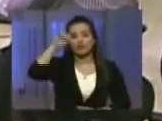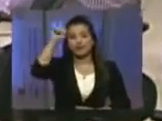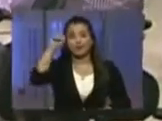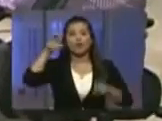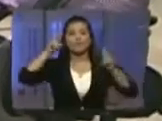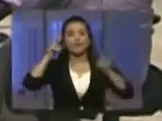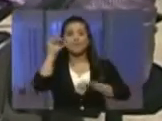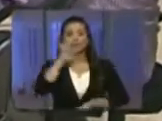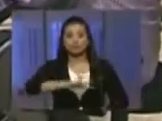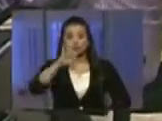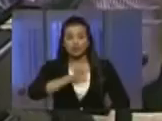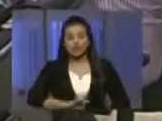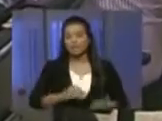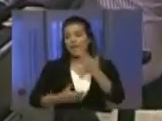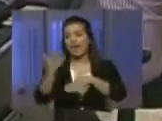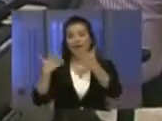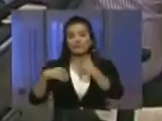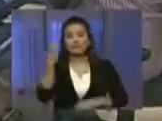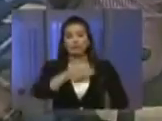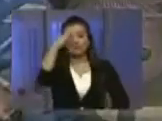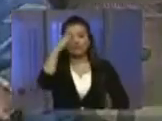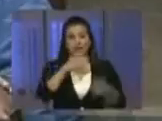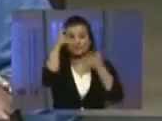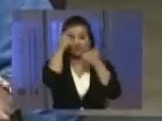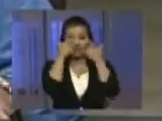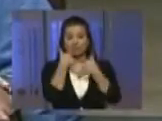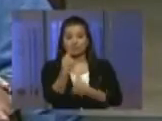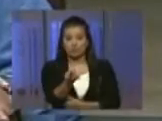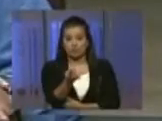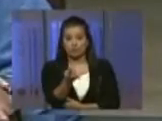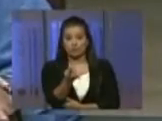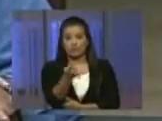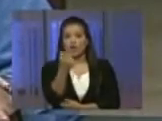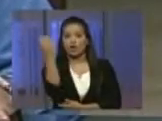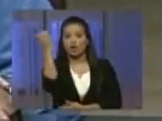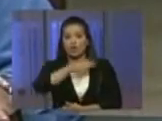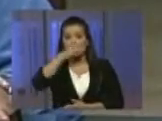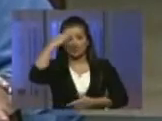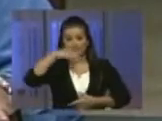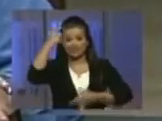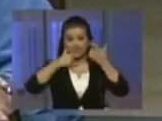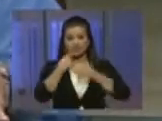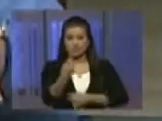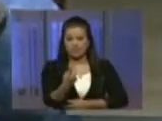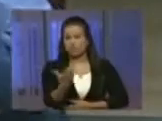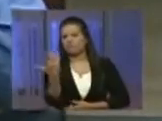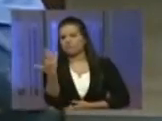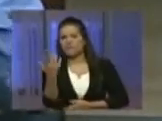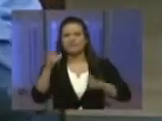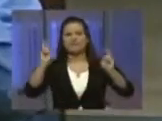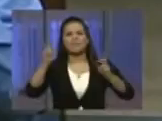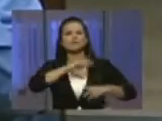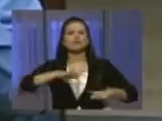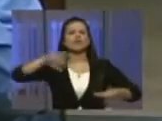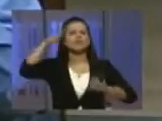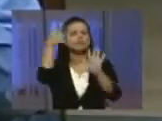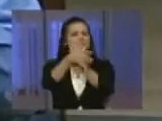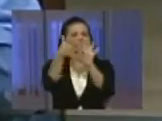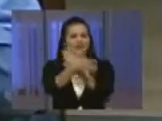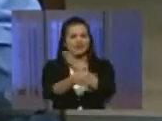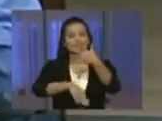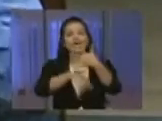social decía nuestro comandante Hugo Chávez las dimensiones del socialismo por lo menos anotaba